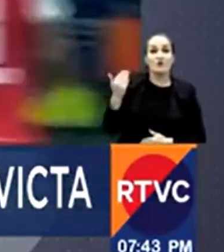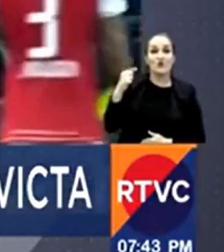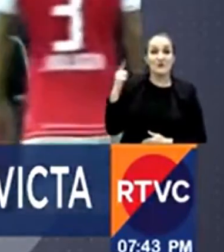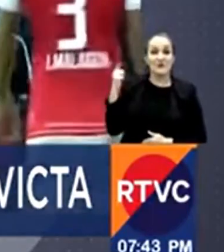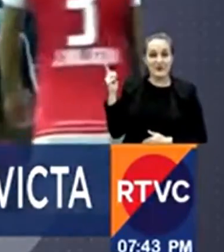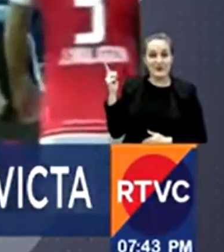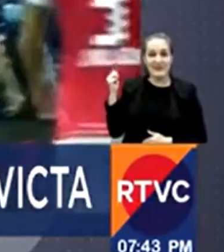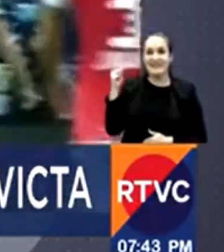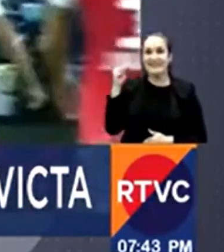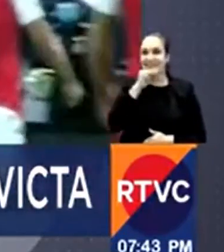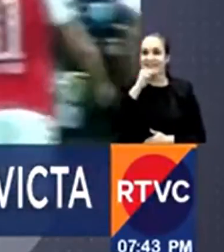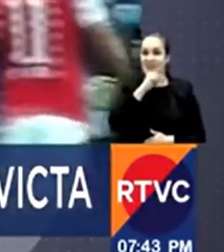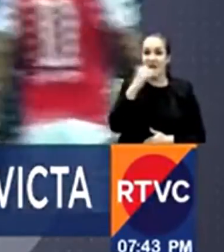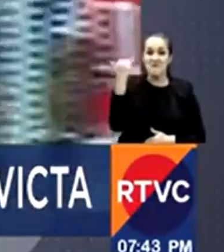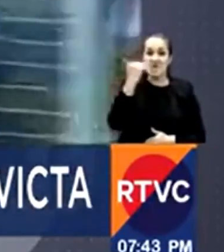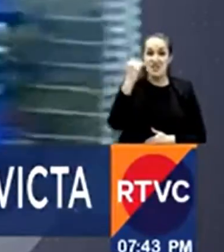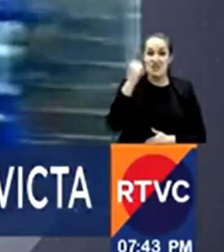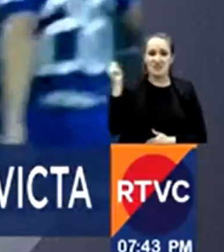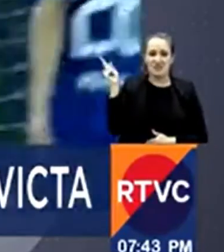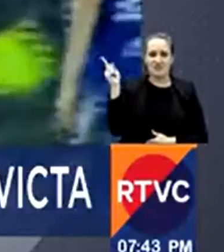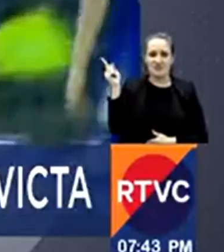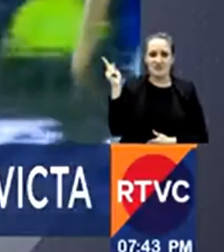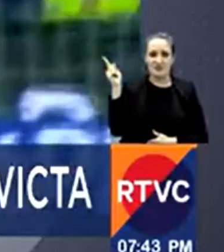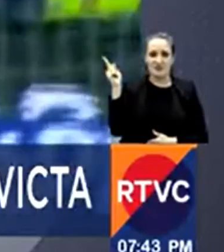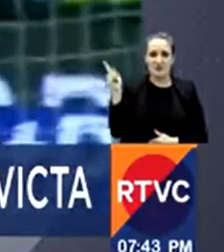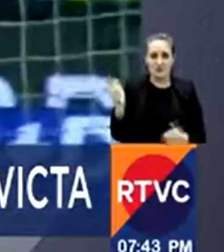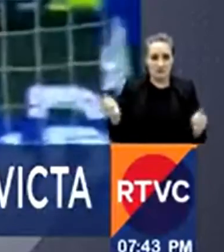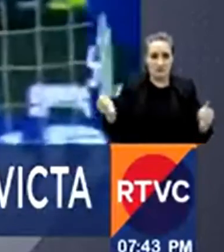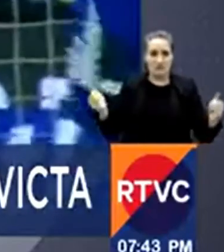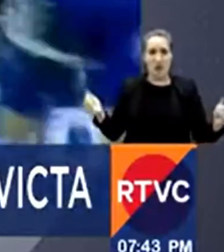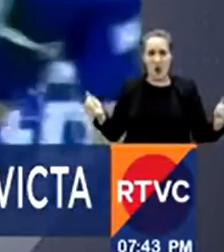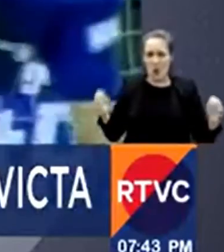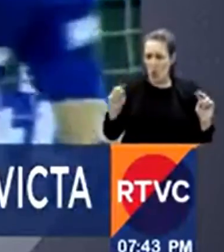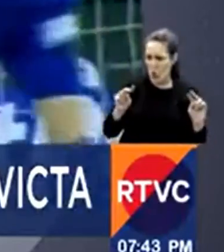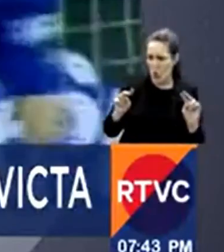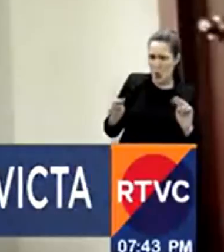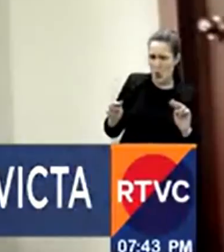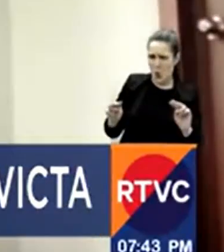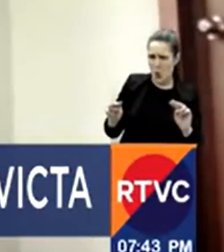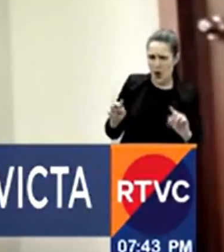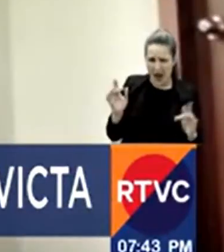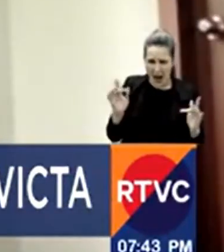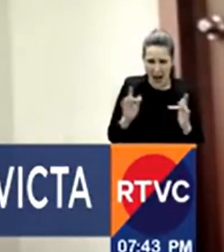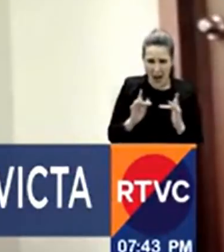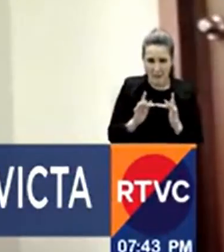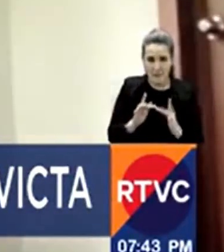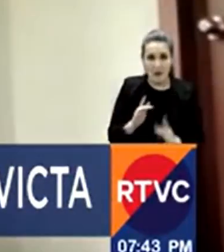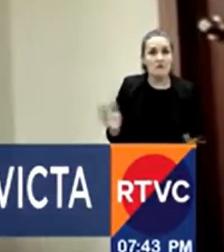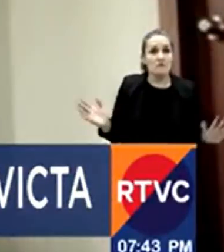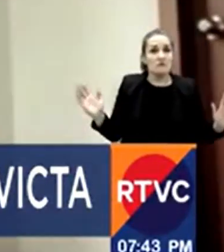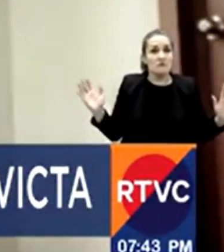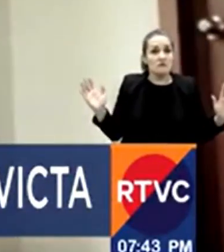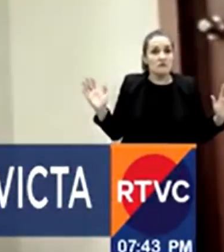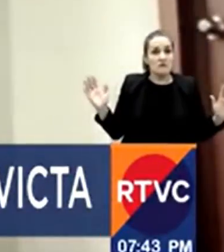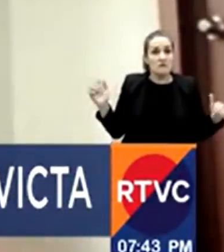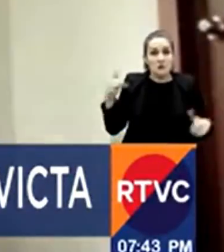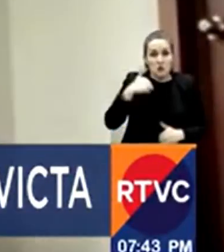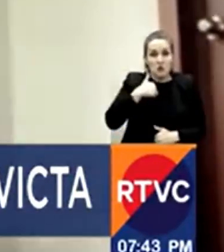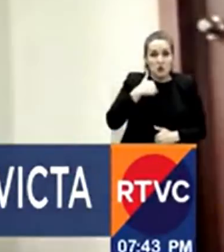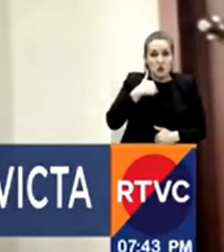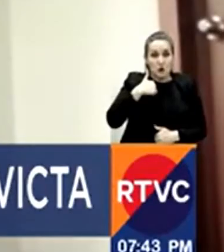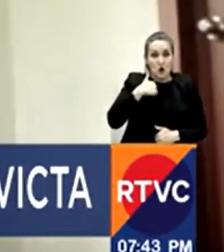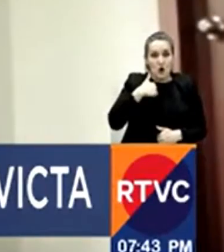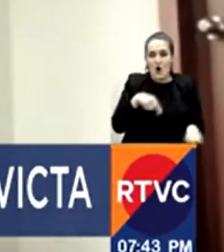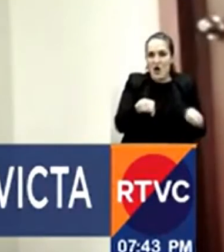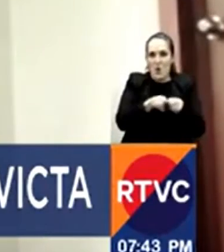clásico capitalino en el que, según muchos, hizo de esta parada una jugada polémica. Caramba, uno es parte de un show,